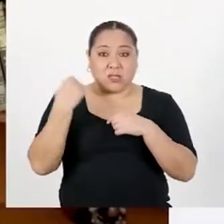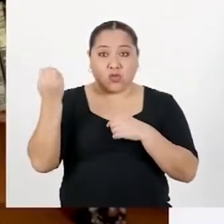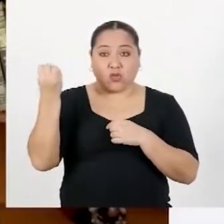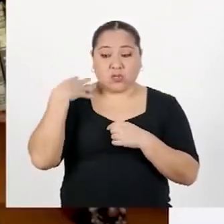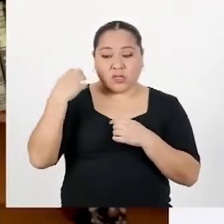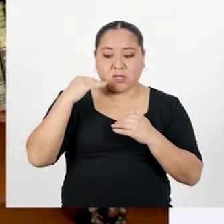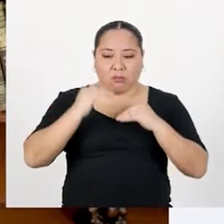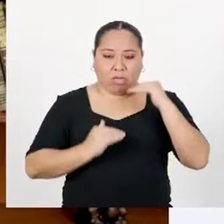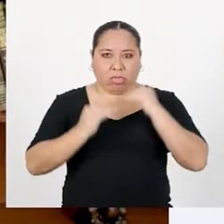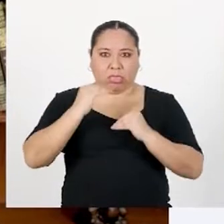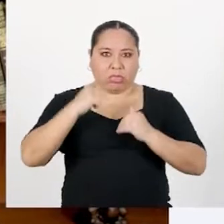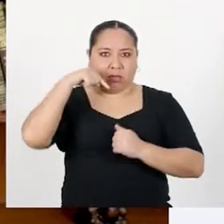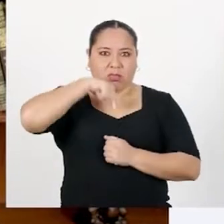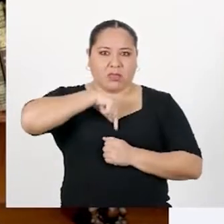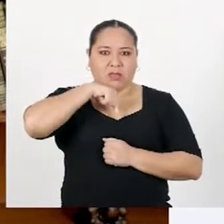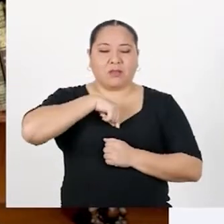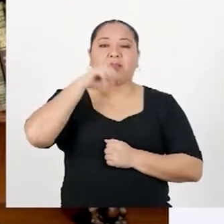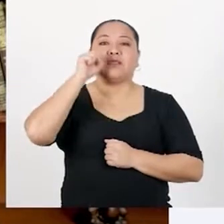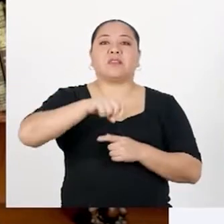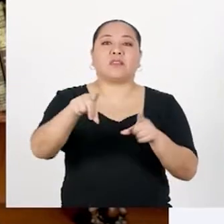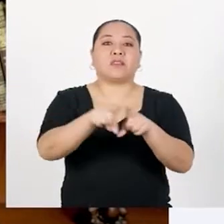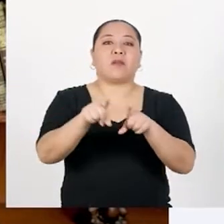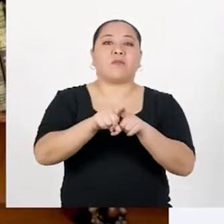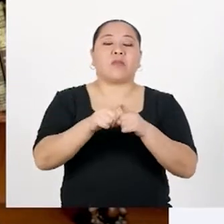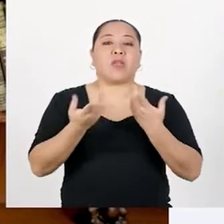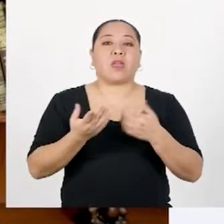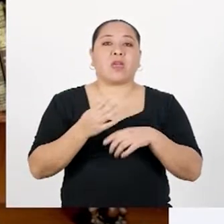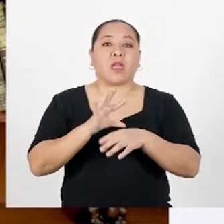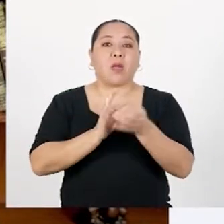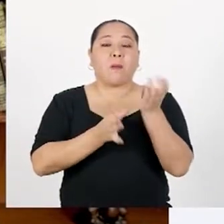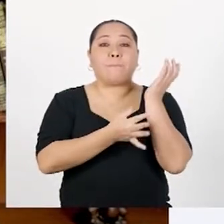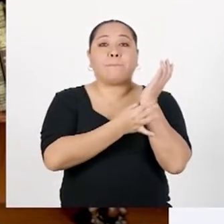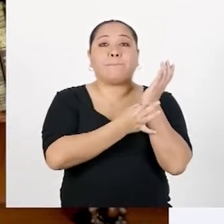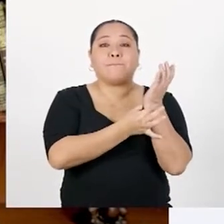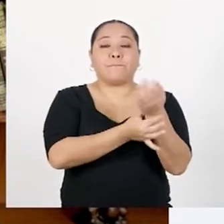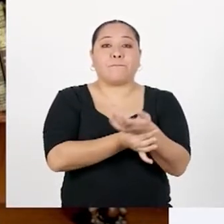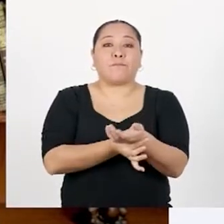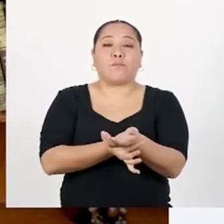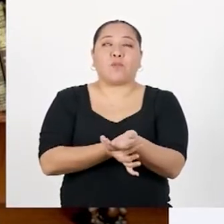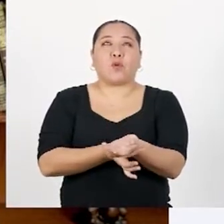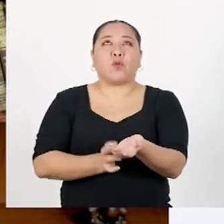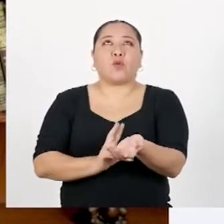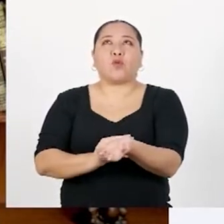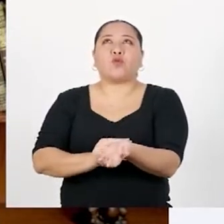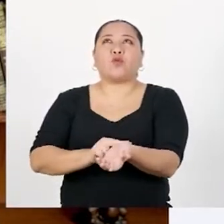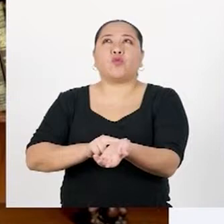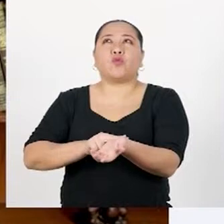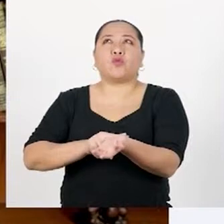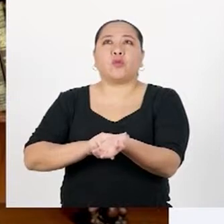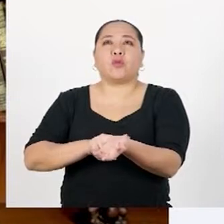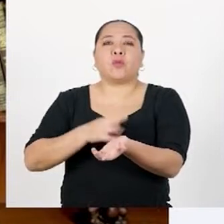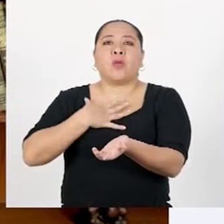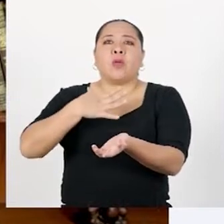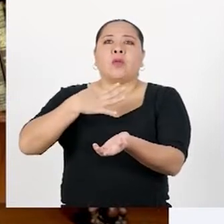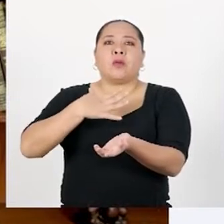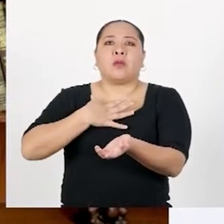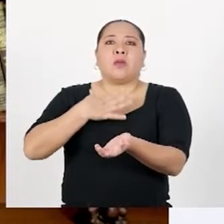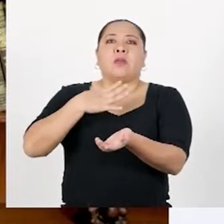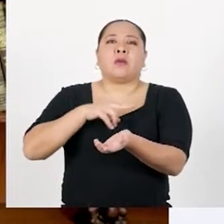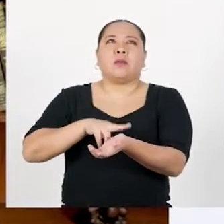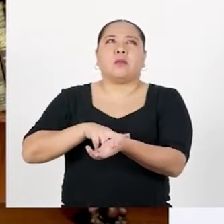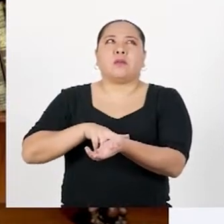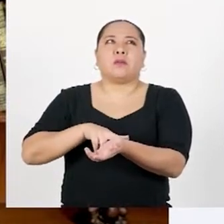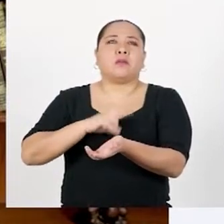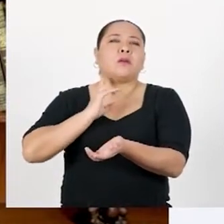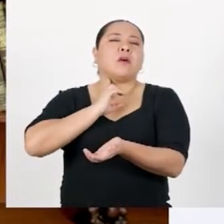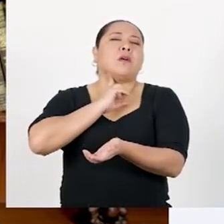organismo. Claro, como también cuando nuestro pulso y respiración se acelera en una